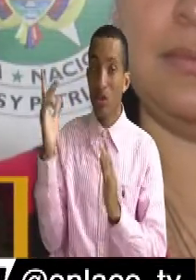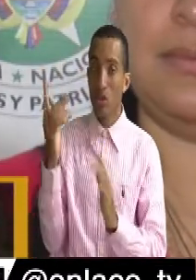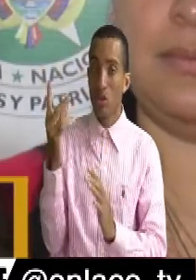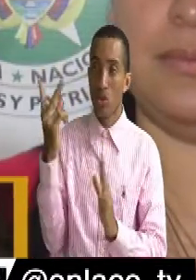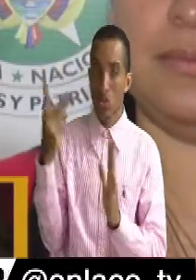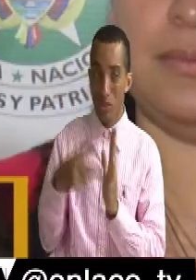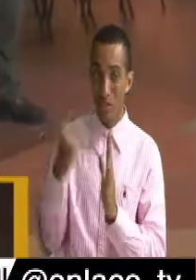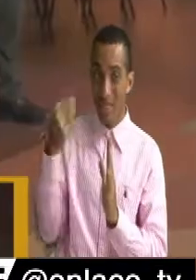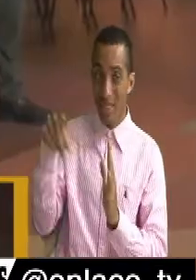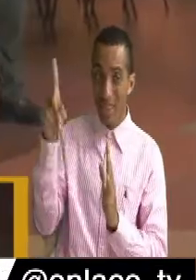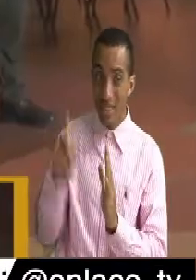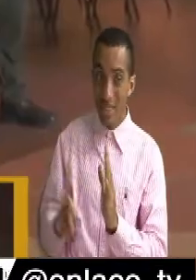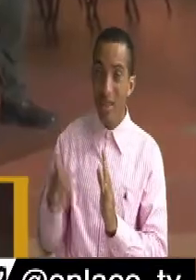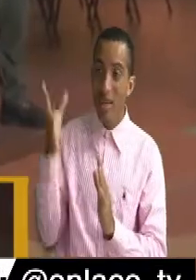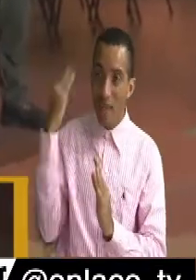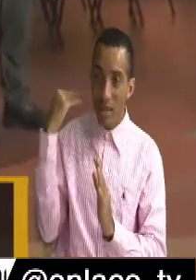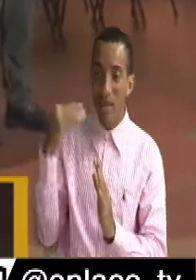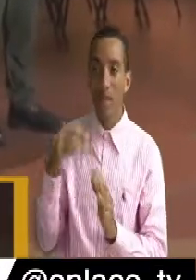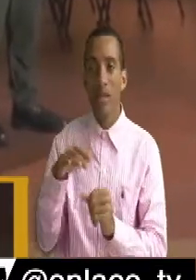en el barrio La Paz.